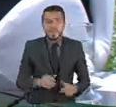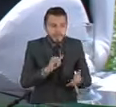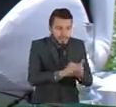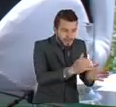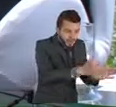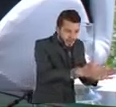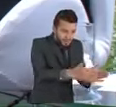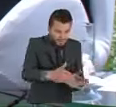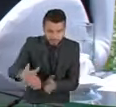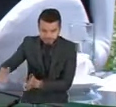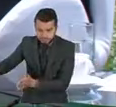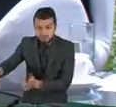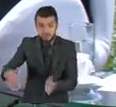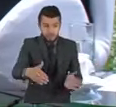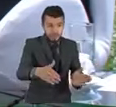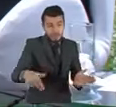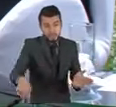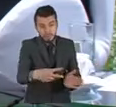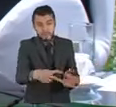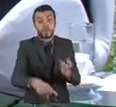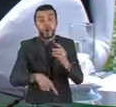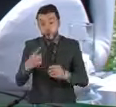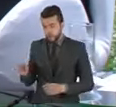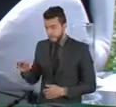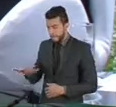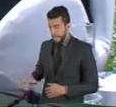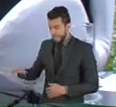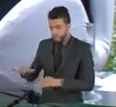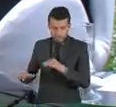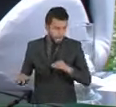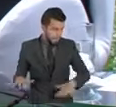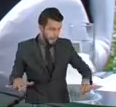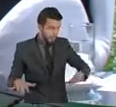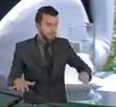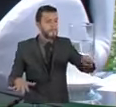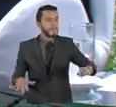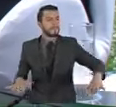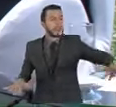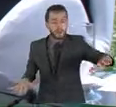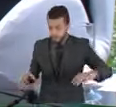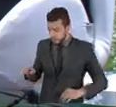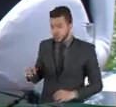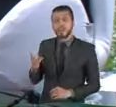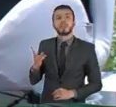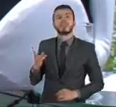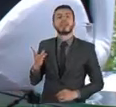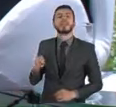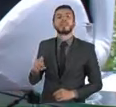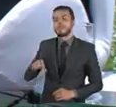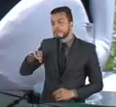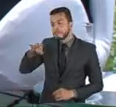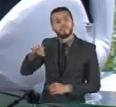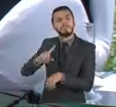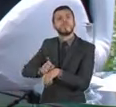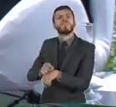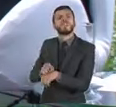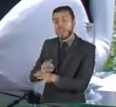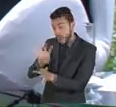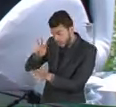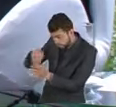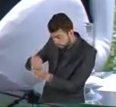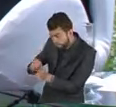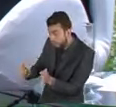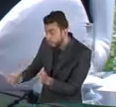30 minutos, perdón, los distritos verdes de 30 minutos, son pequeñas centralidades que tengan adecuados equipamientos donde usted se